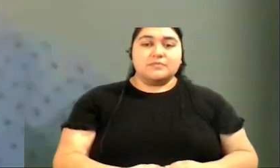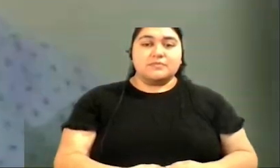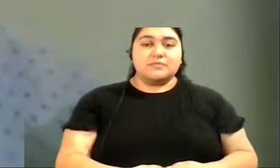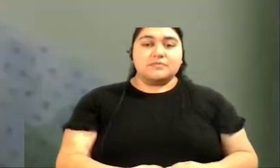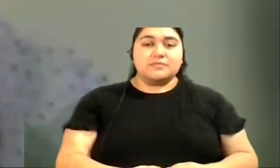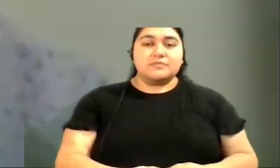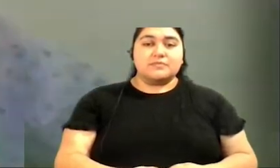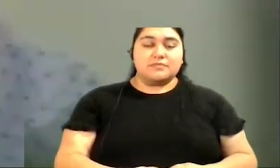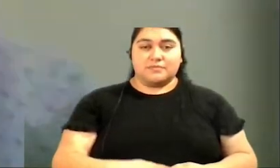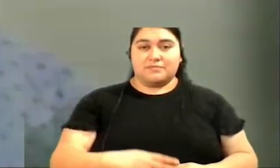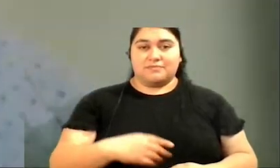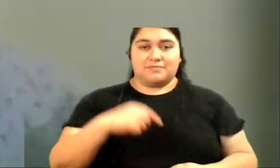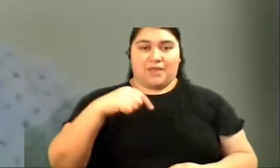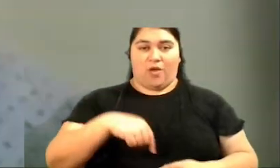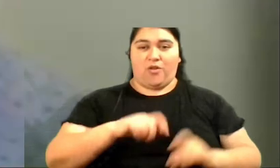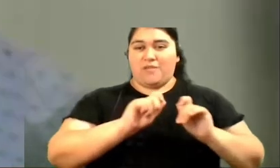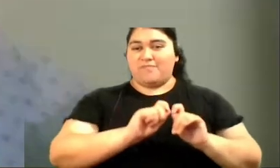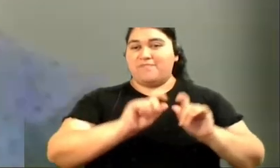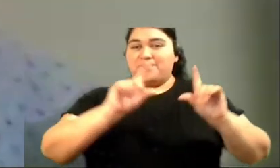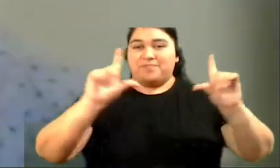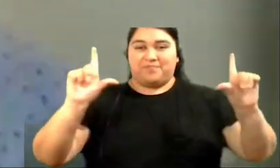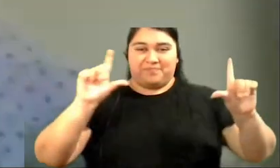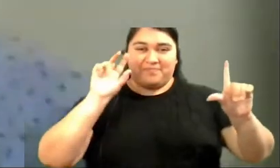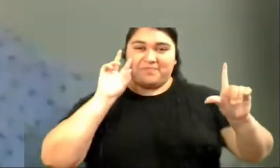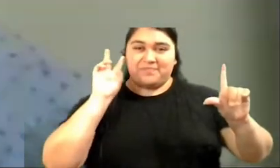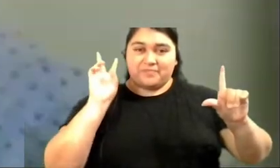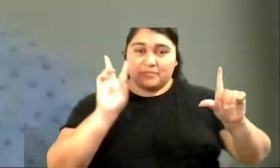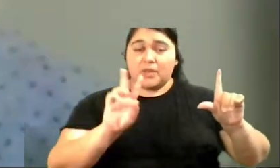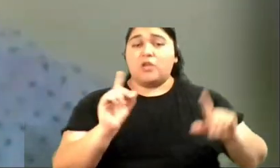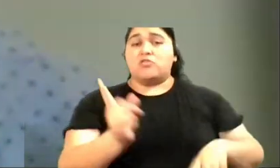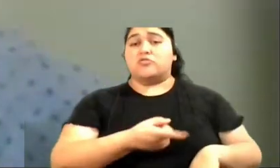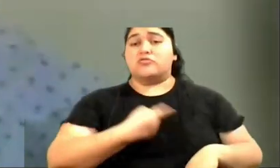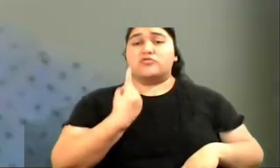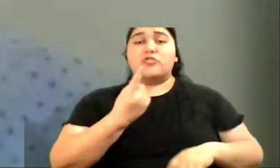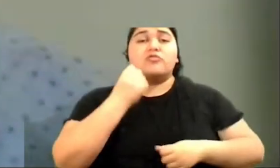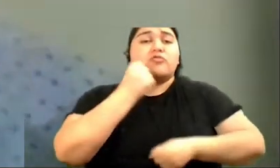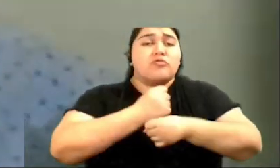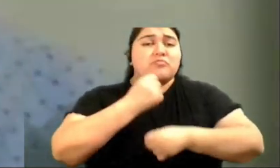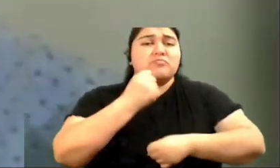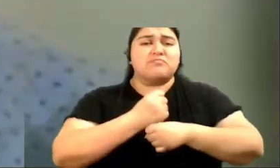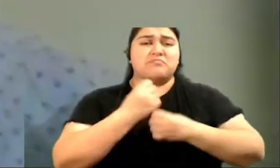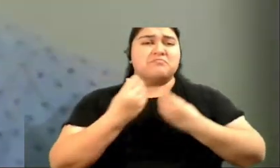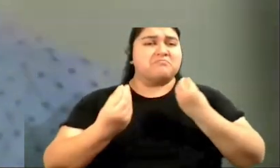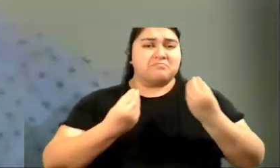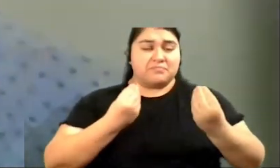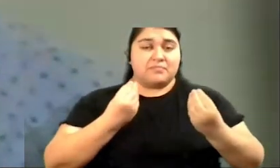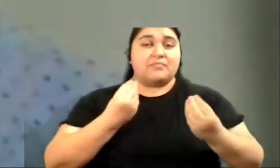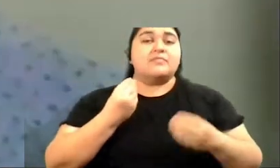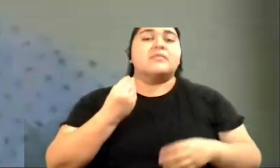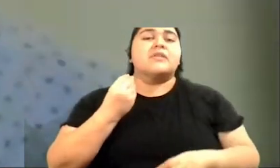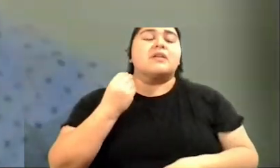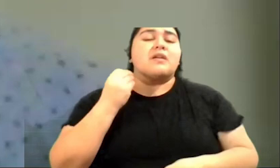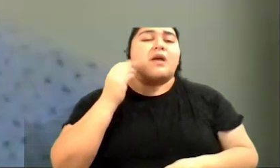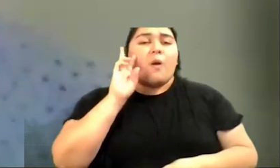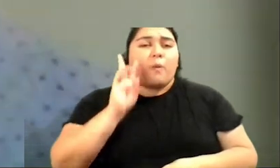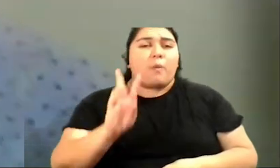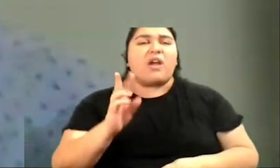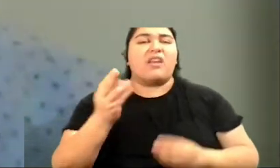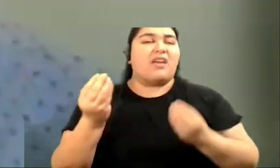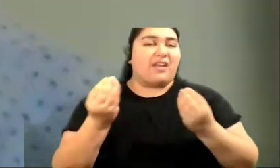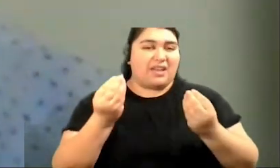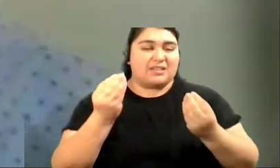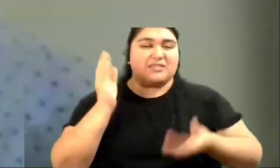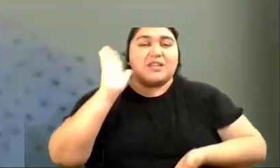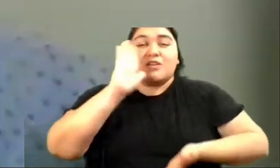Bueno, ahora vamos a compartir una pantalla. Bueno, lo que vamos a trabajar nosotros acá va a ser, la idea es ver un poco qué efectos tiene el